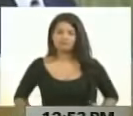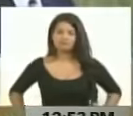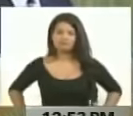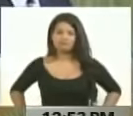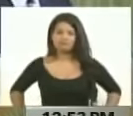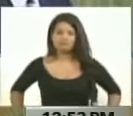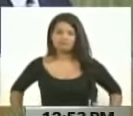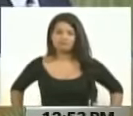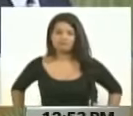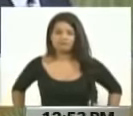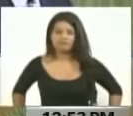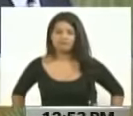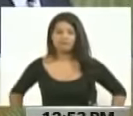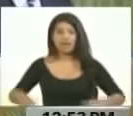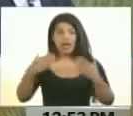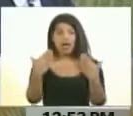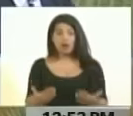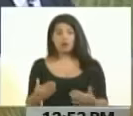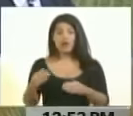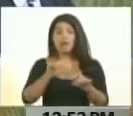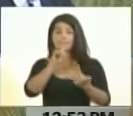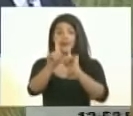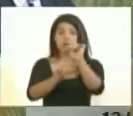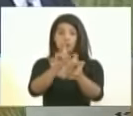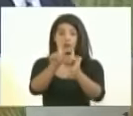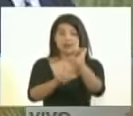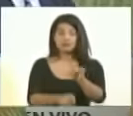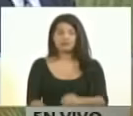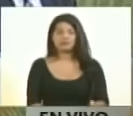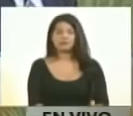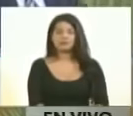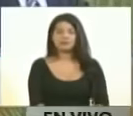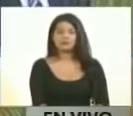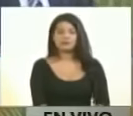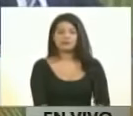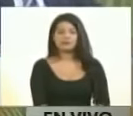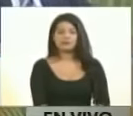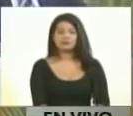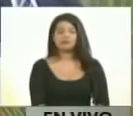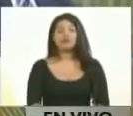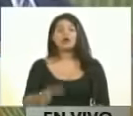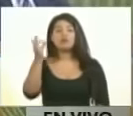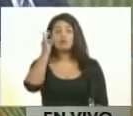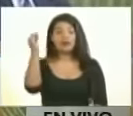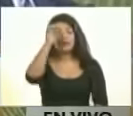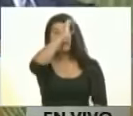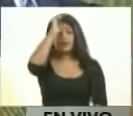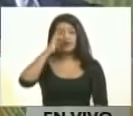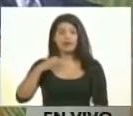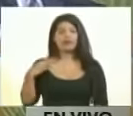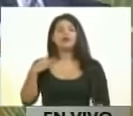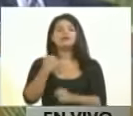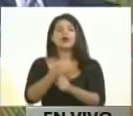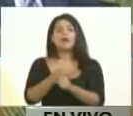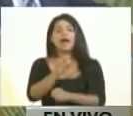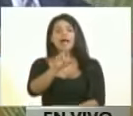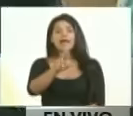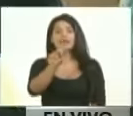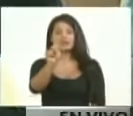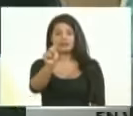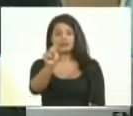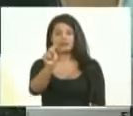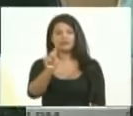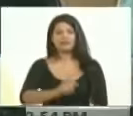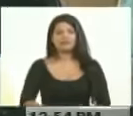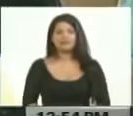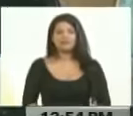A continuación, ronda de preguntas. Erika Ortega, por Russia Today. Buenas tardes,